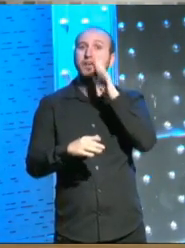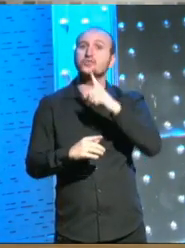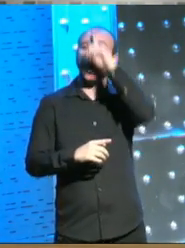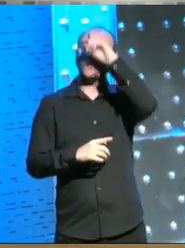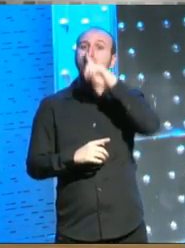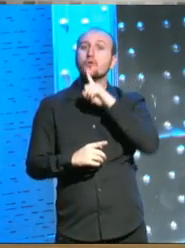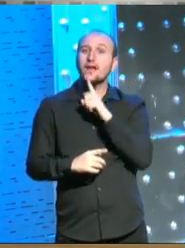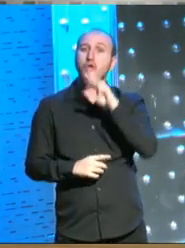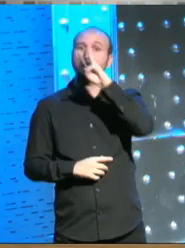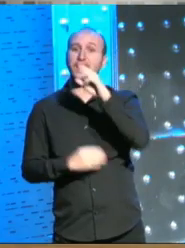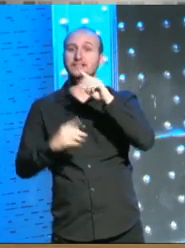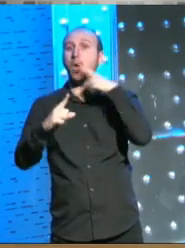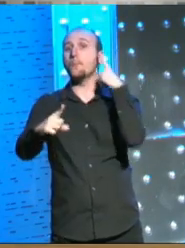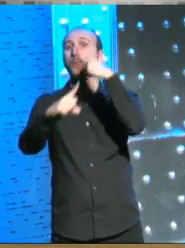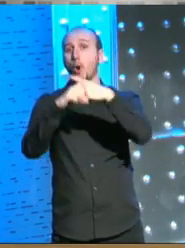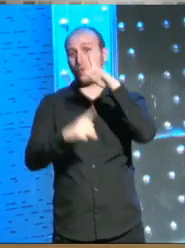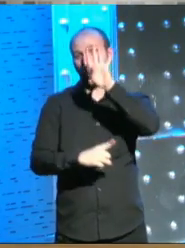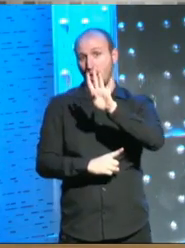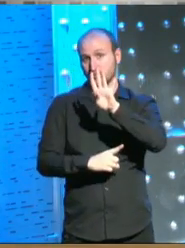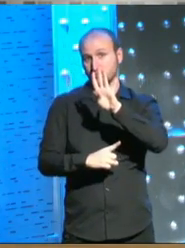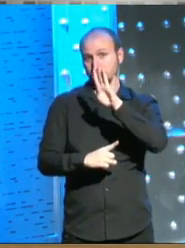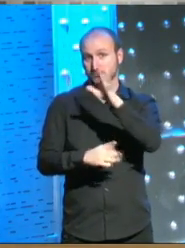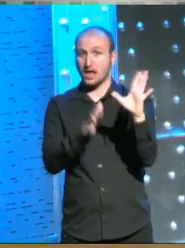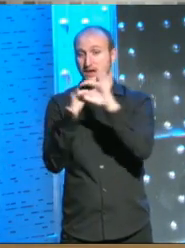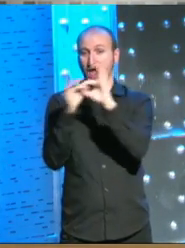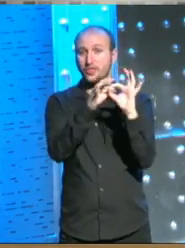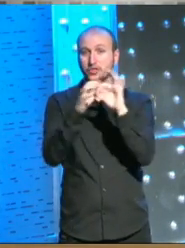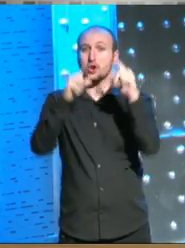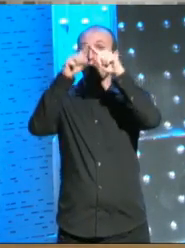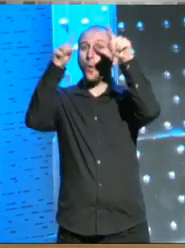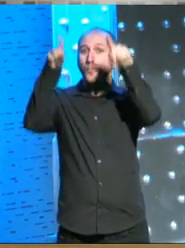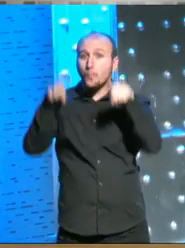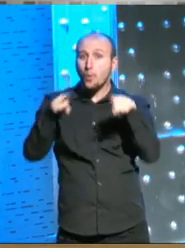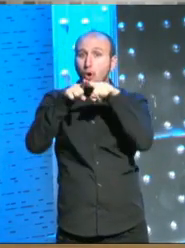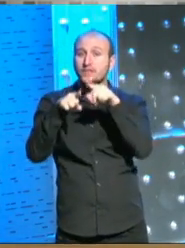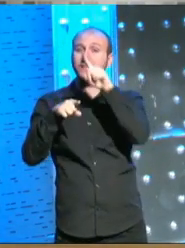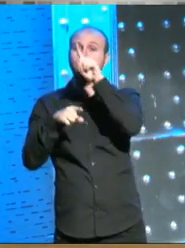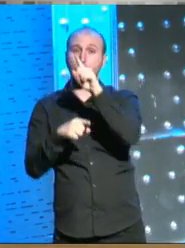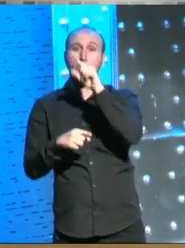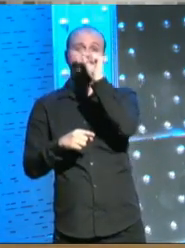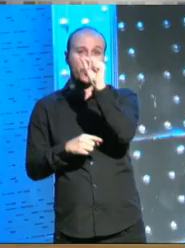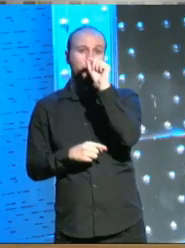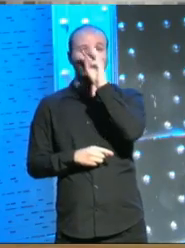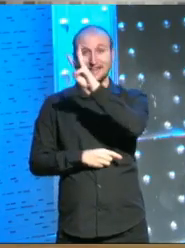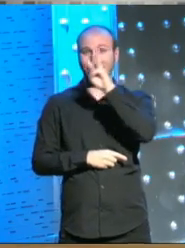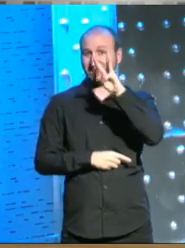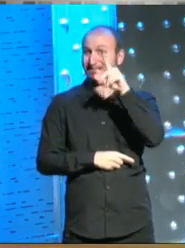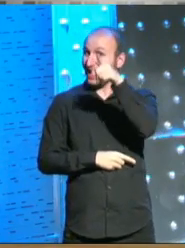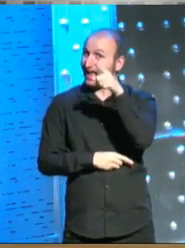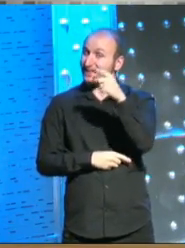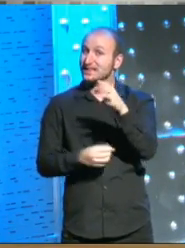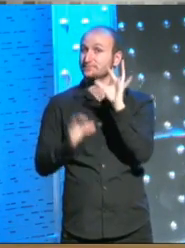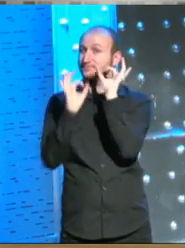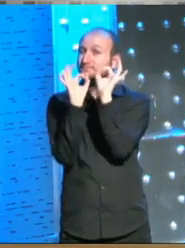de 3x4, es decir, relación entre los bordes 1:1:33, que es precisamente el formato